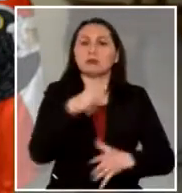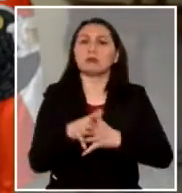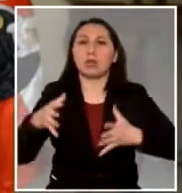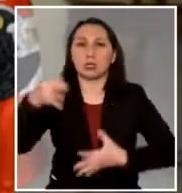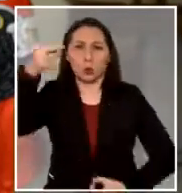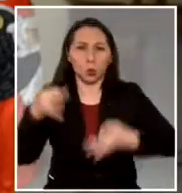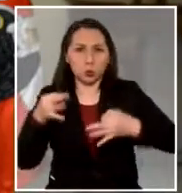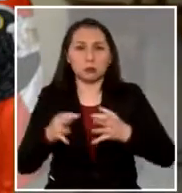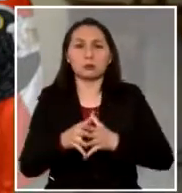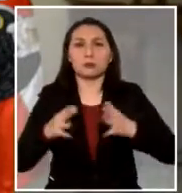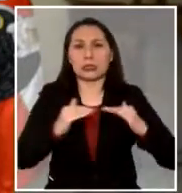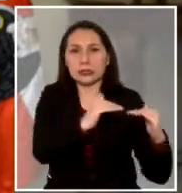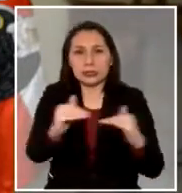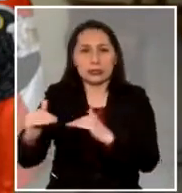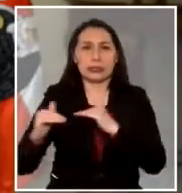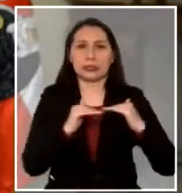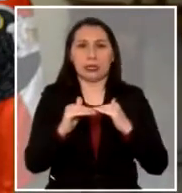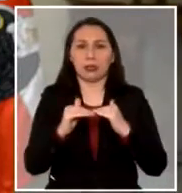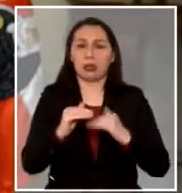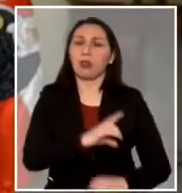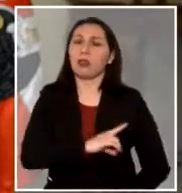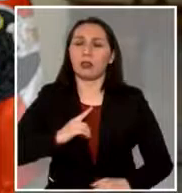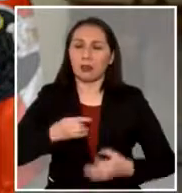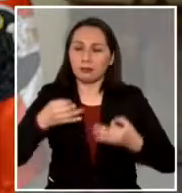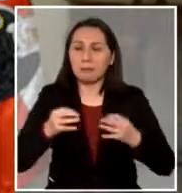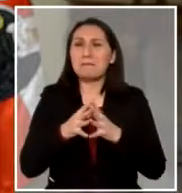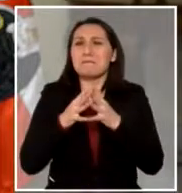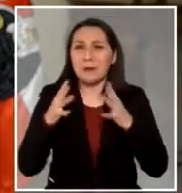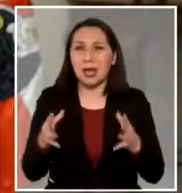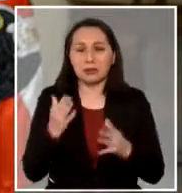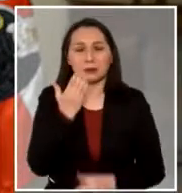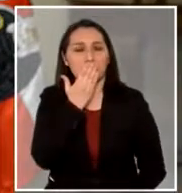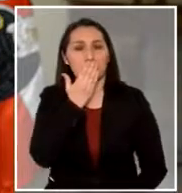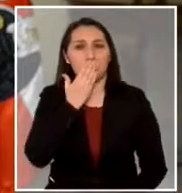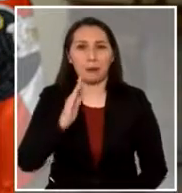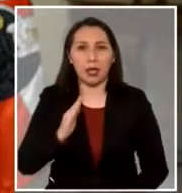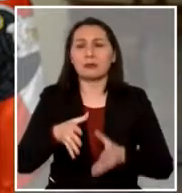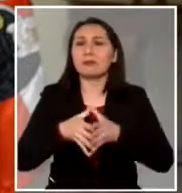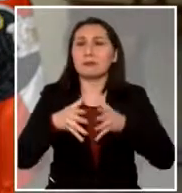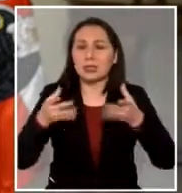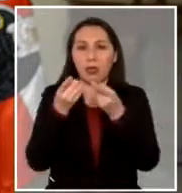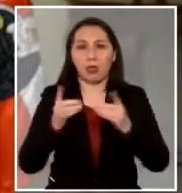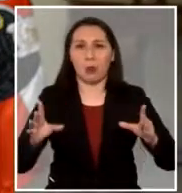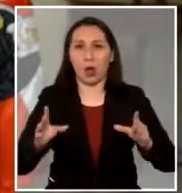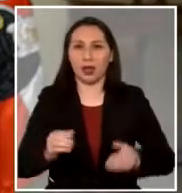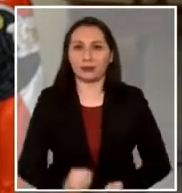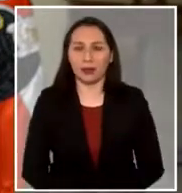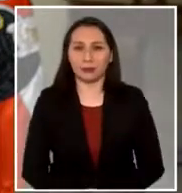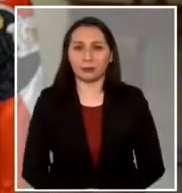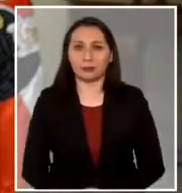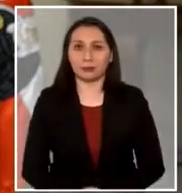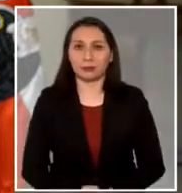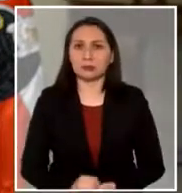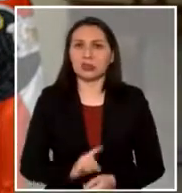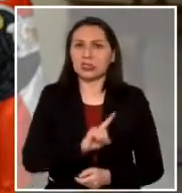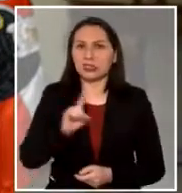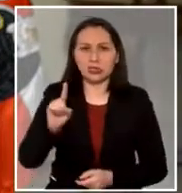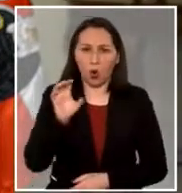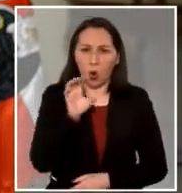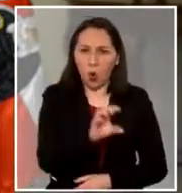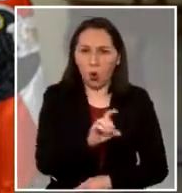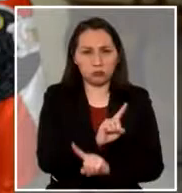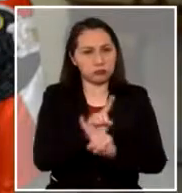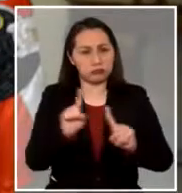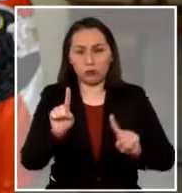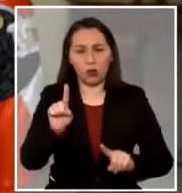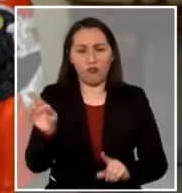justicia más equidad más dignidad y con una mejor y más amplia democracia sin odio sin